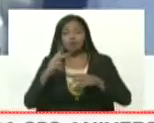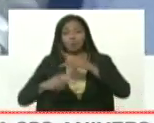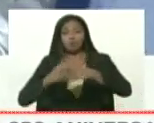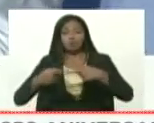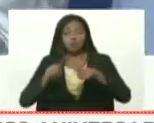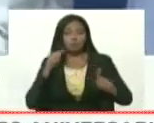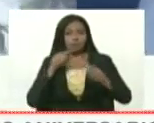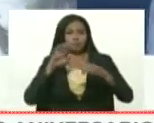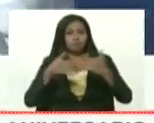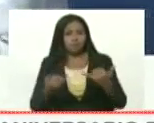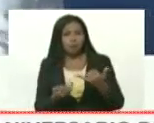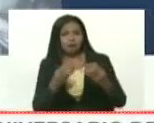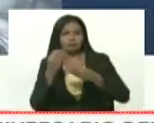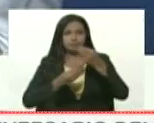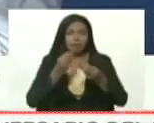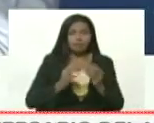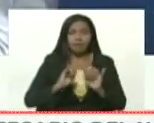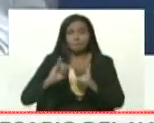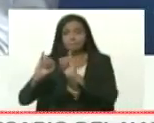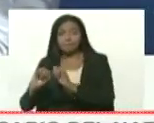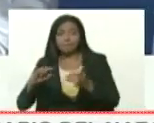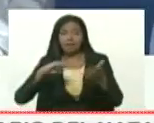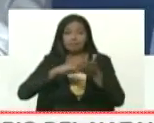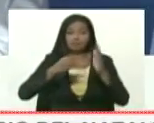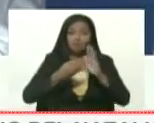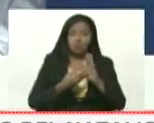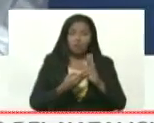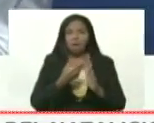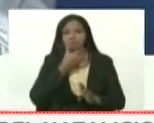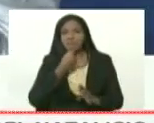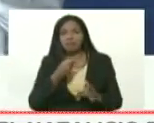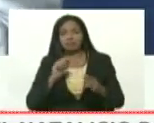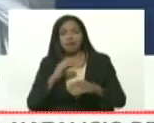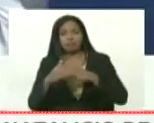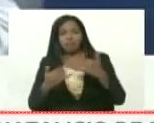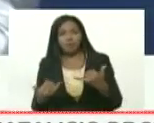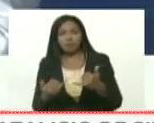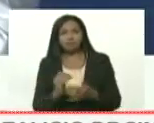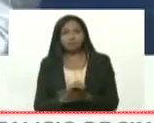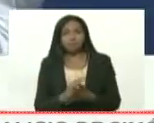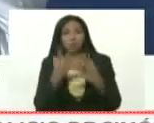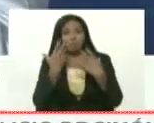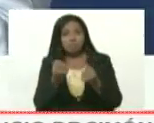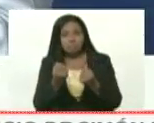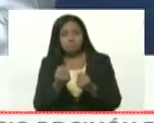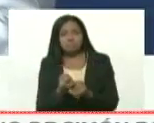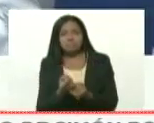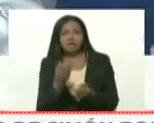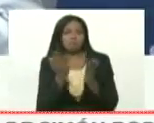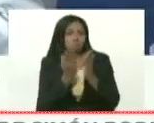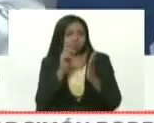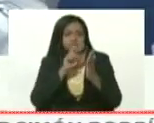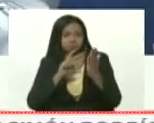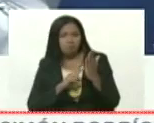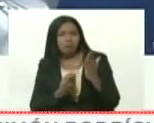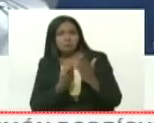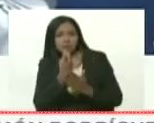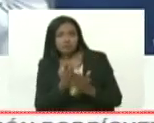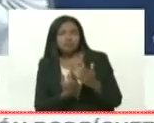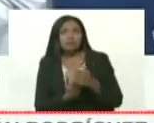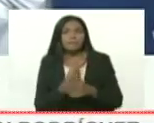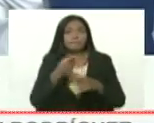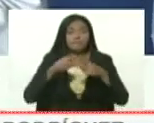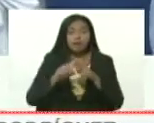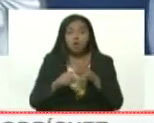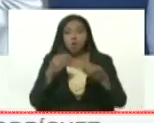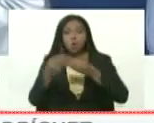productores directamente manejen estas mismas tecnologías, que son fáciles de hacer. Quizás de comprender hay que hacer un poco de estudio, pero fácil de hacer y pues